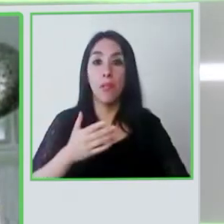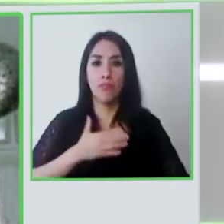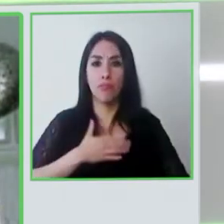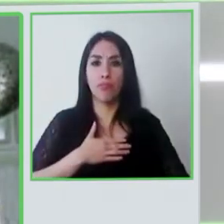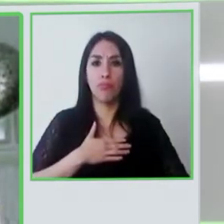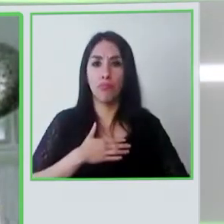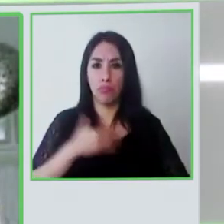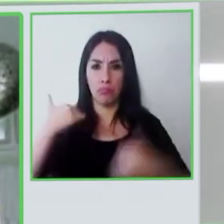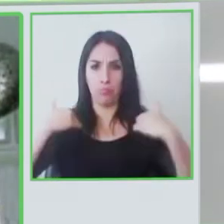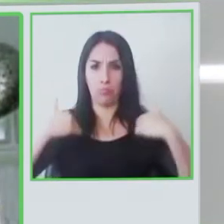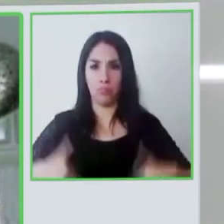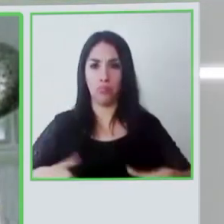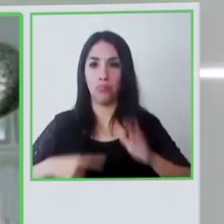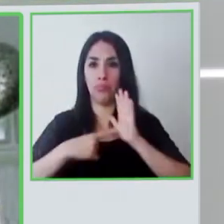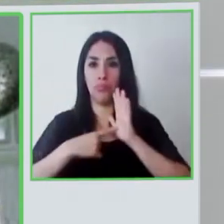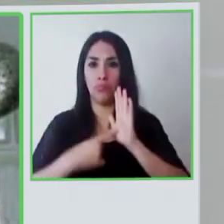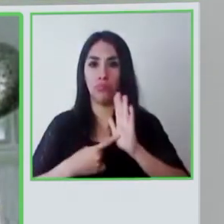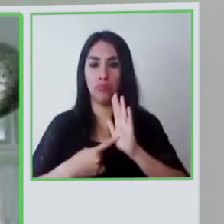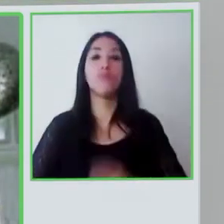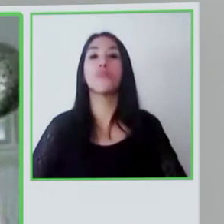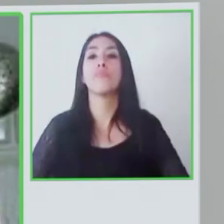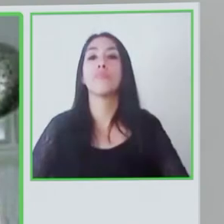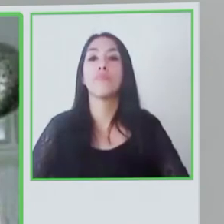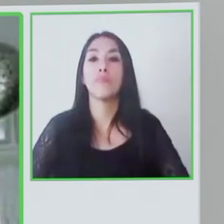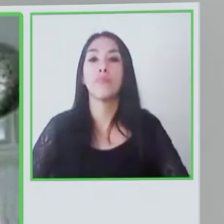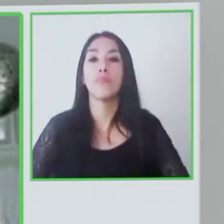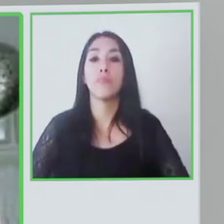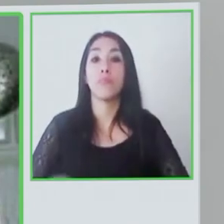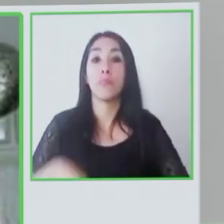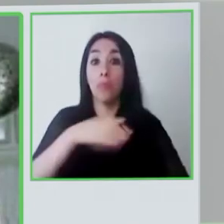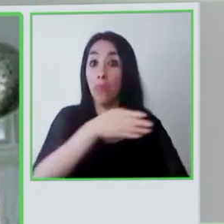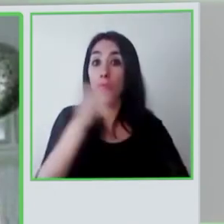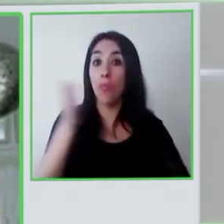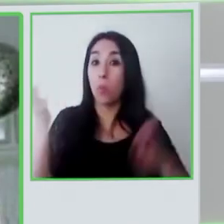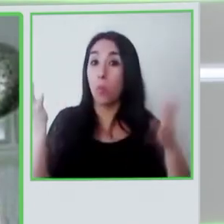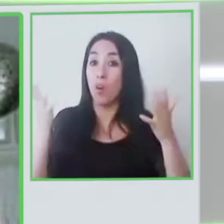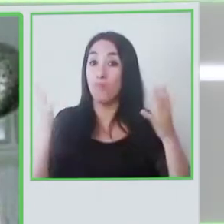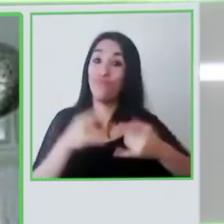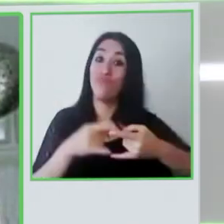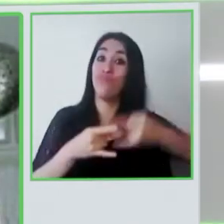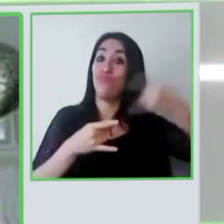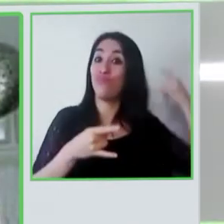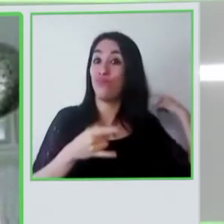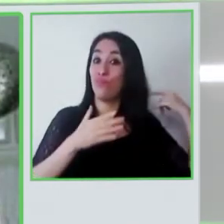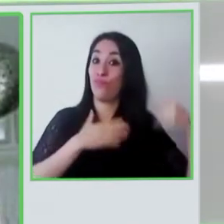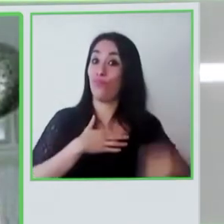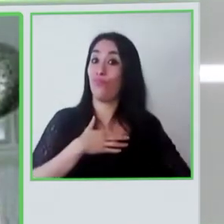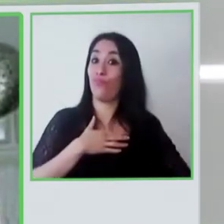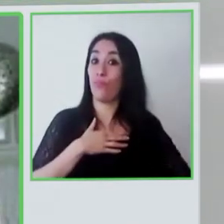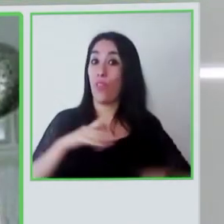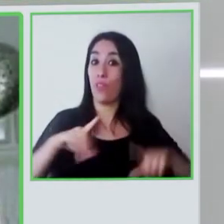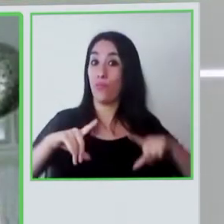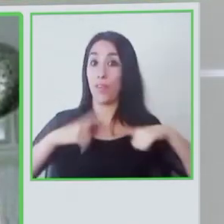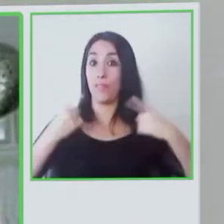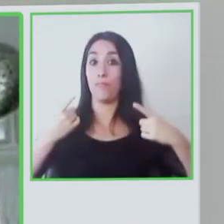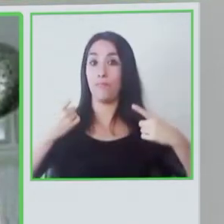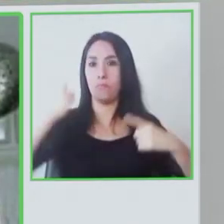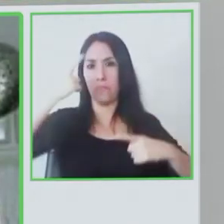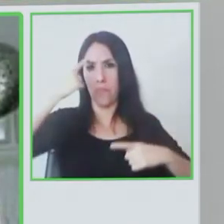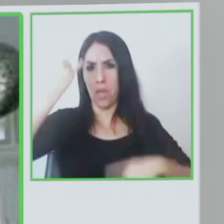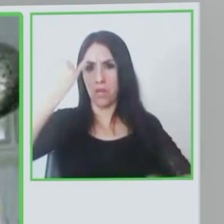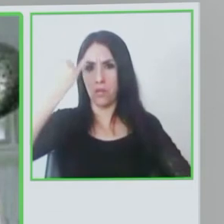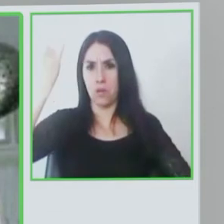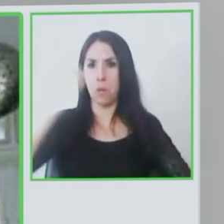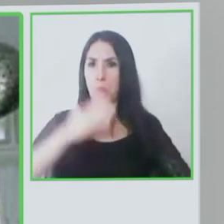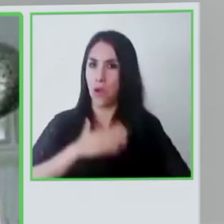ellos crean su propia historia de su propio cuentacuentos y dicen este soy yo es otra